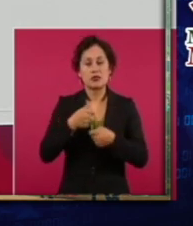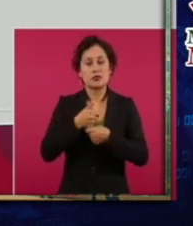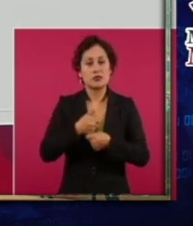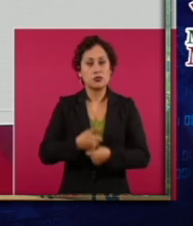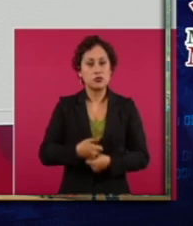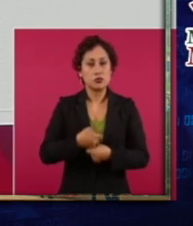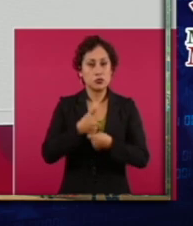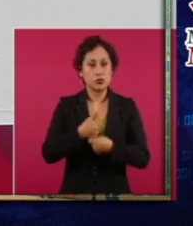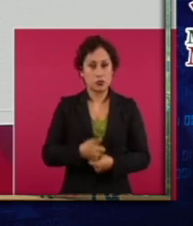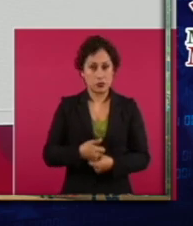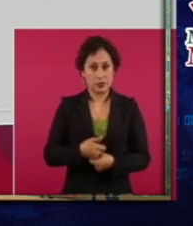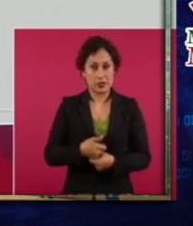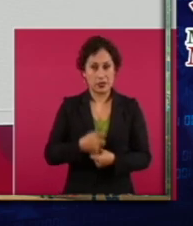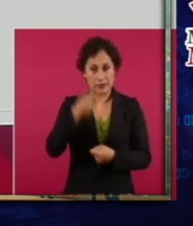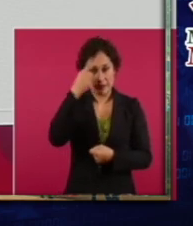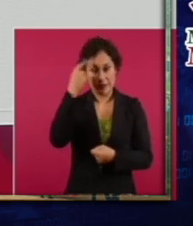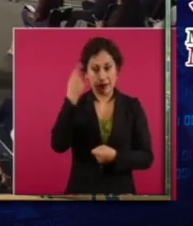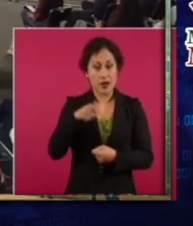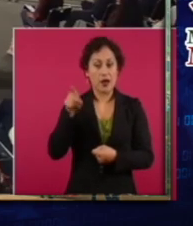de Rusia a Europa.